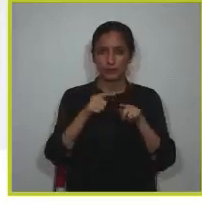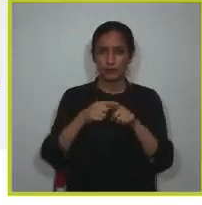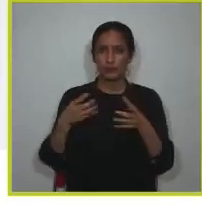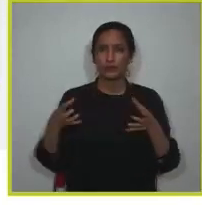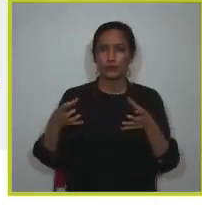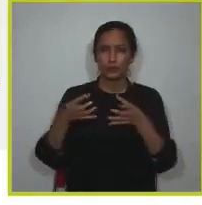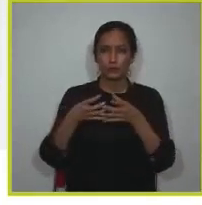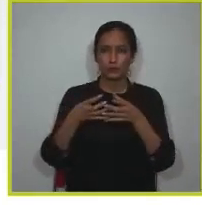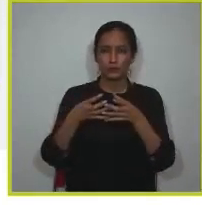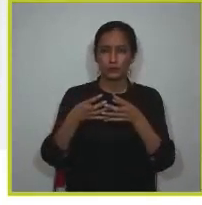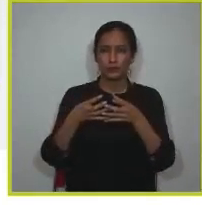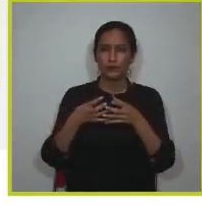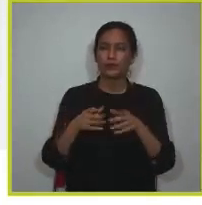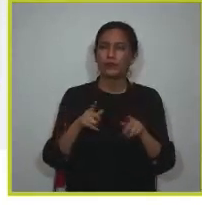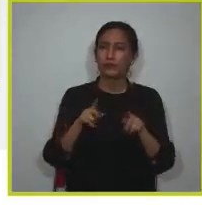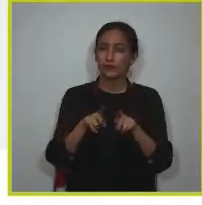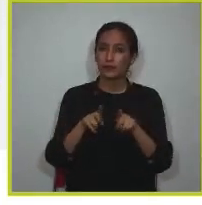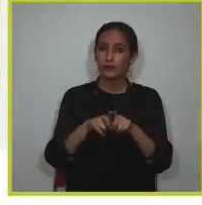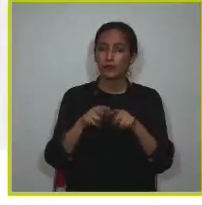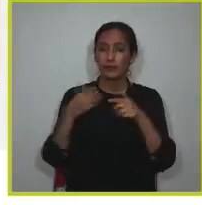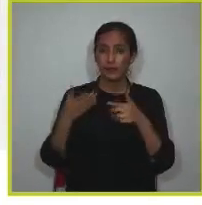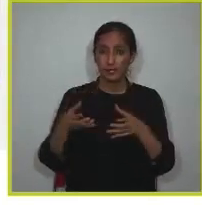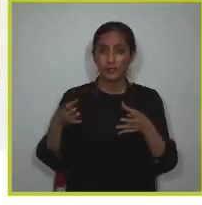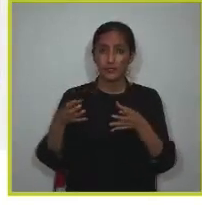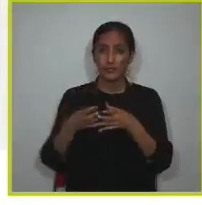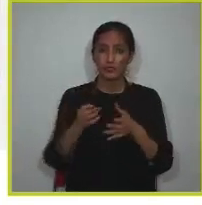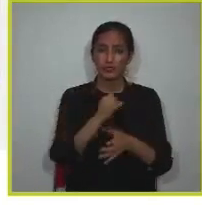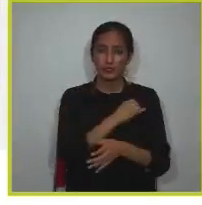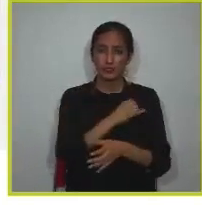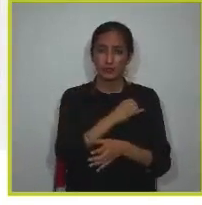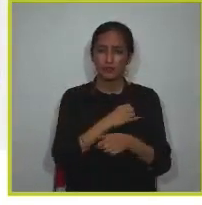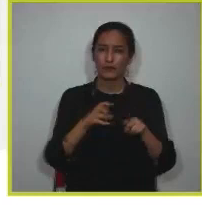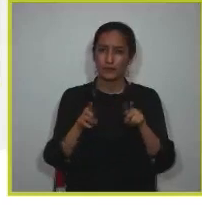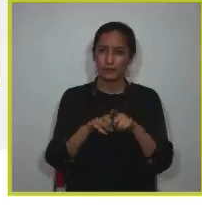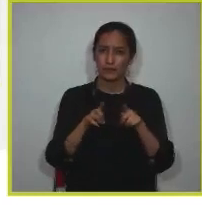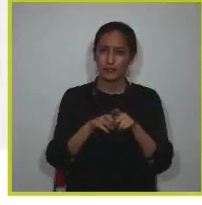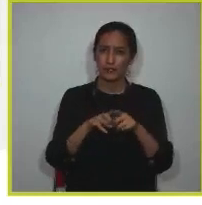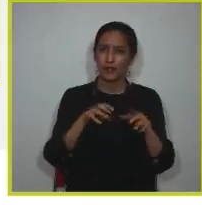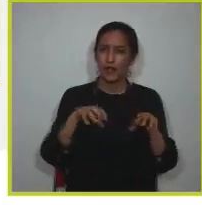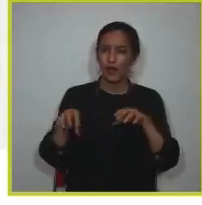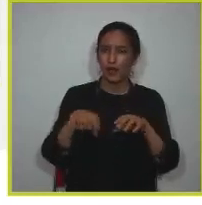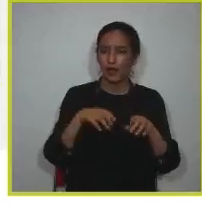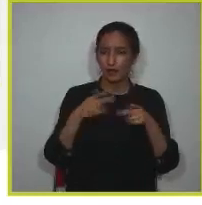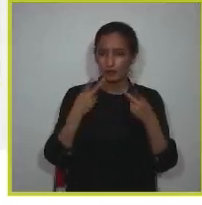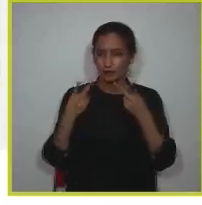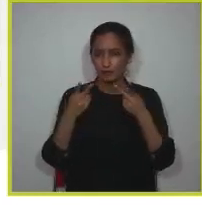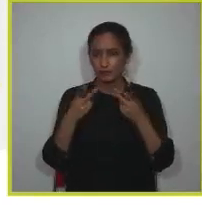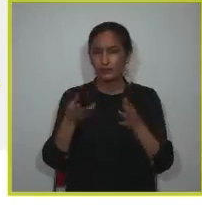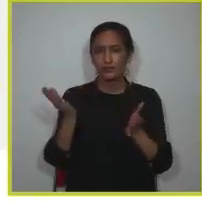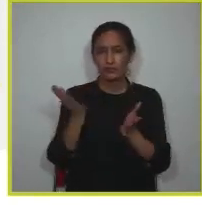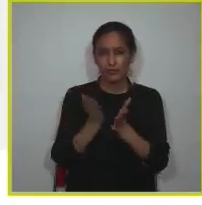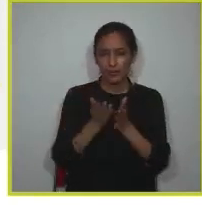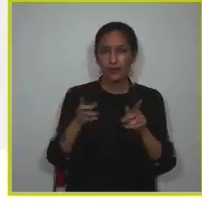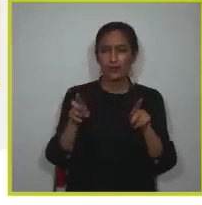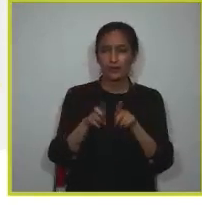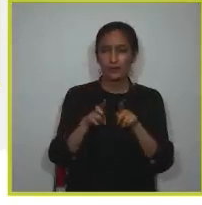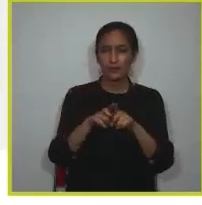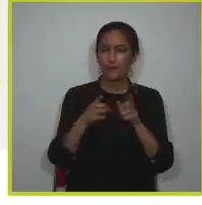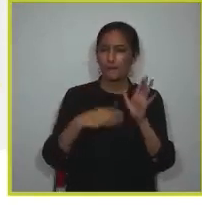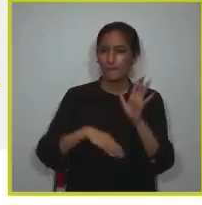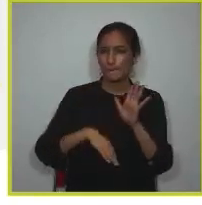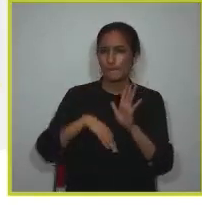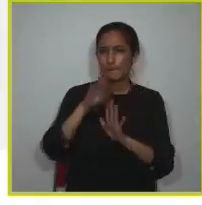del cinefa y estas entidades ejercen las funciones de supervisión fiscalización y sanción y uno de los elementos que